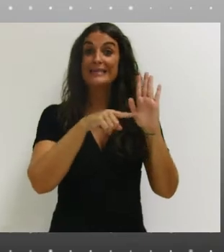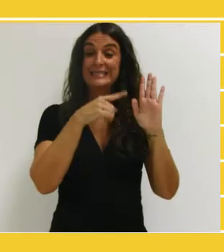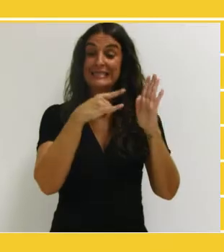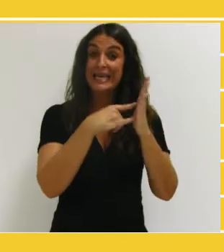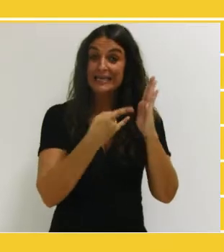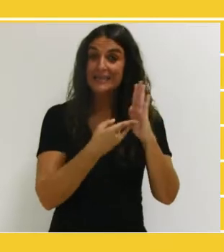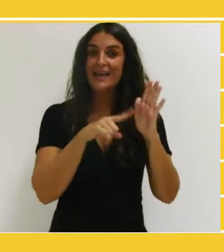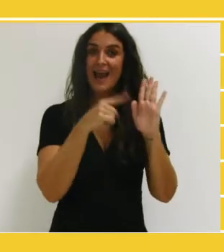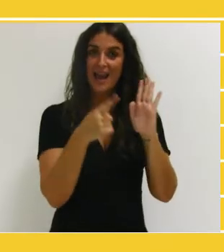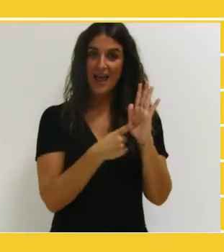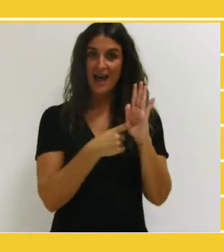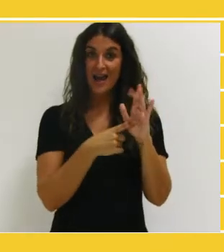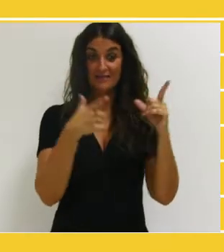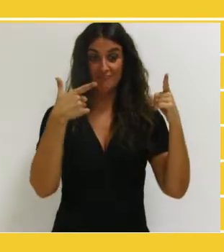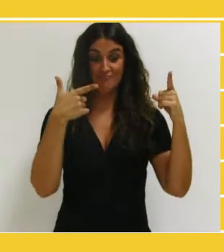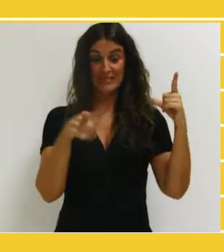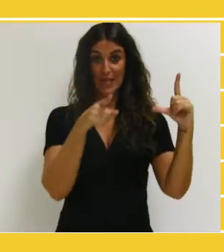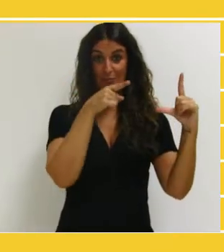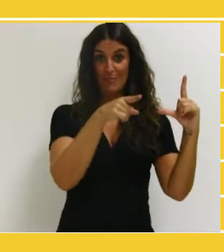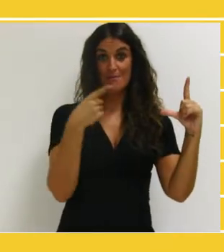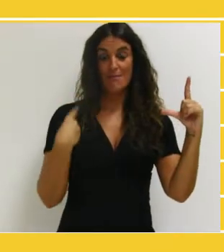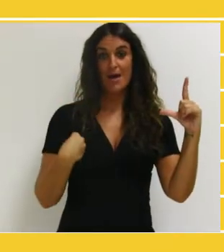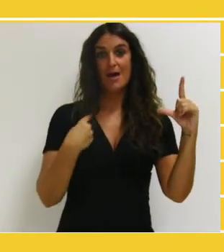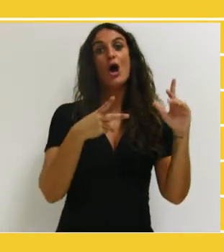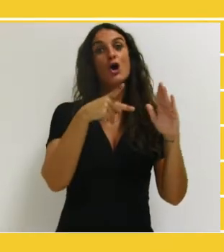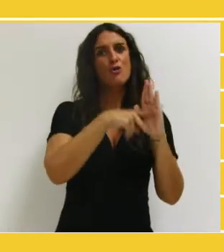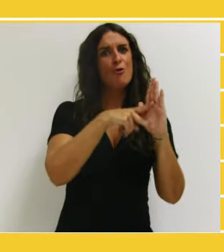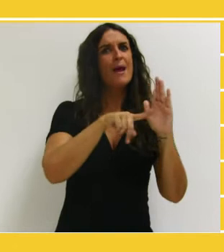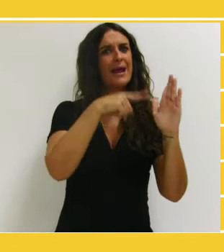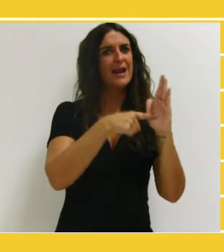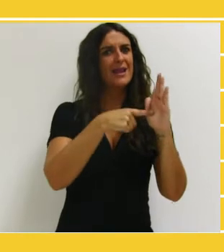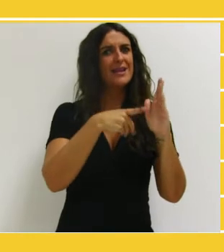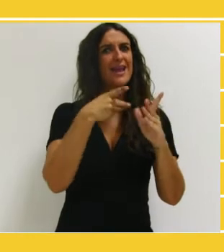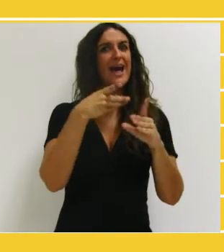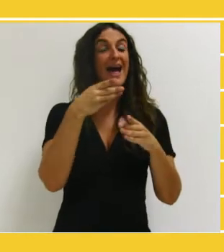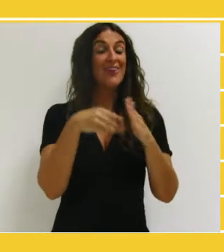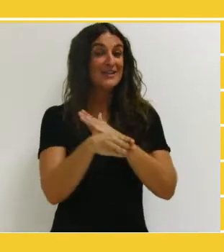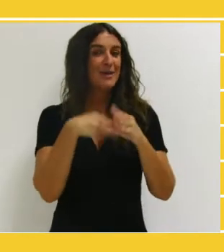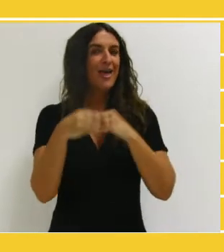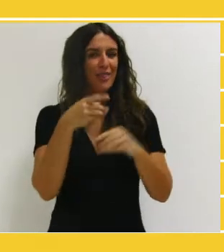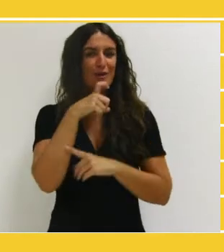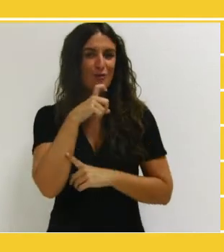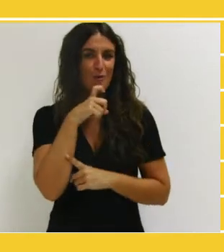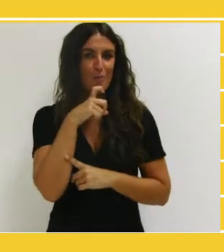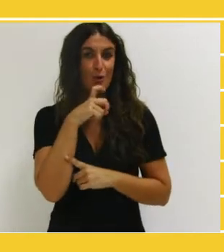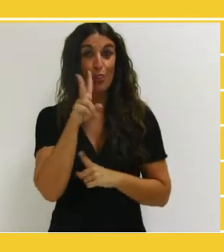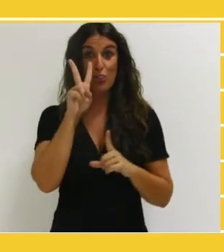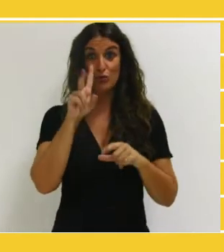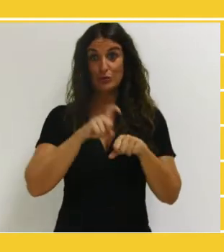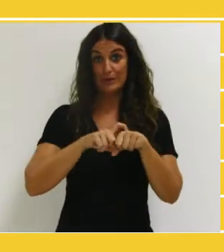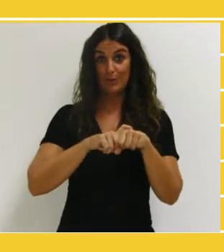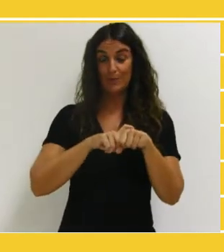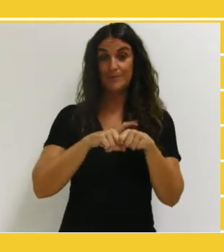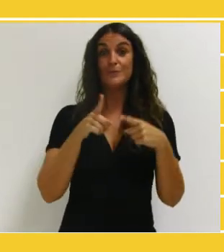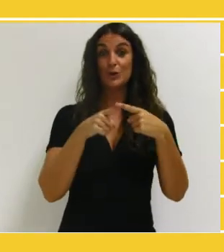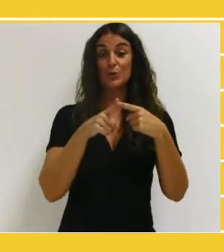En esta sección tienes normas y leyes sobre cómo hacer la accesibilidad. Primero tienes que elegir entre dos tipos de normativas.